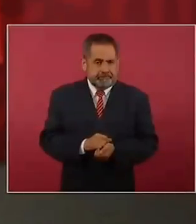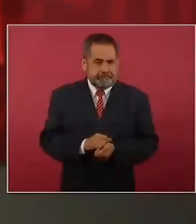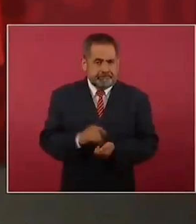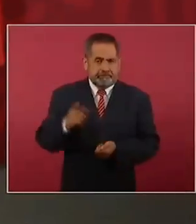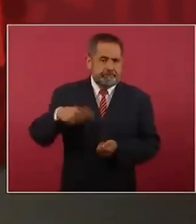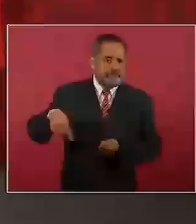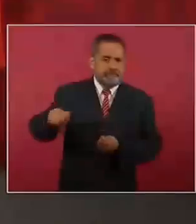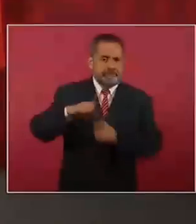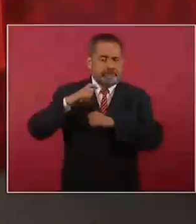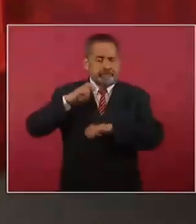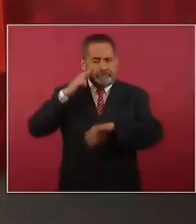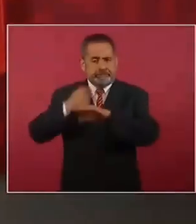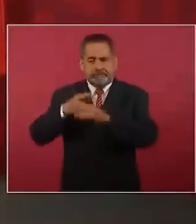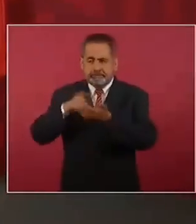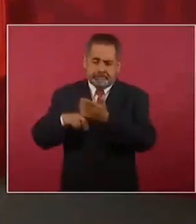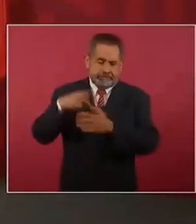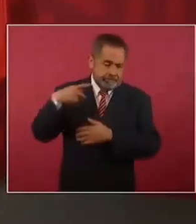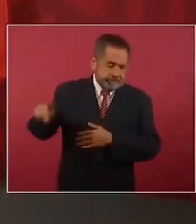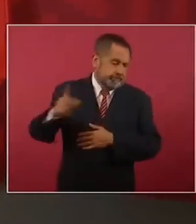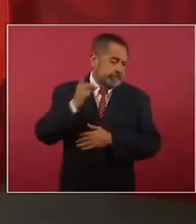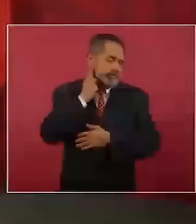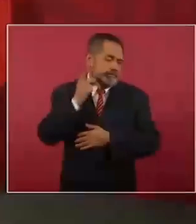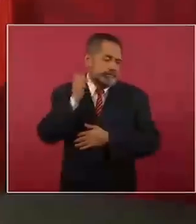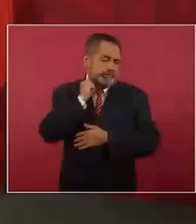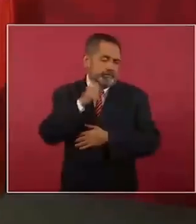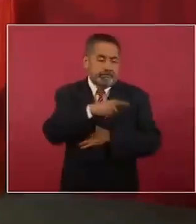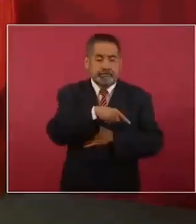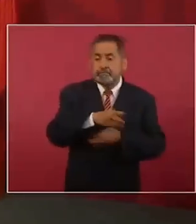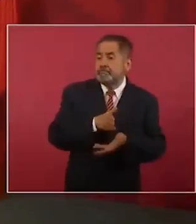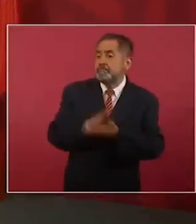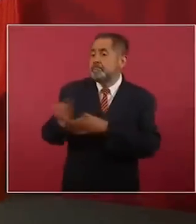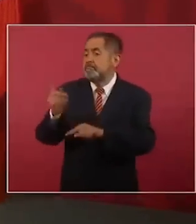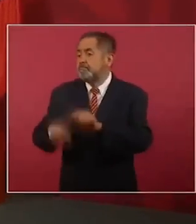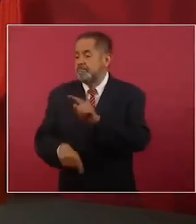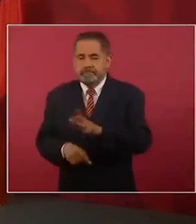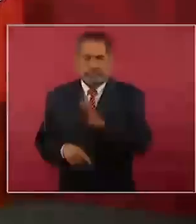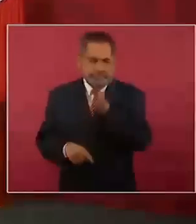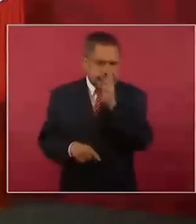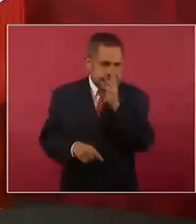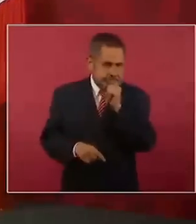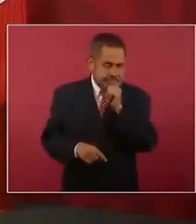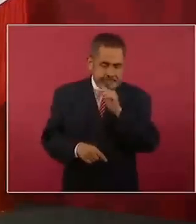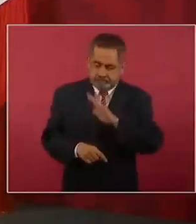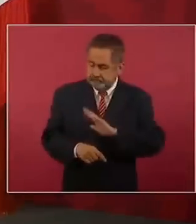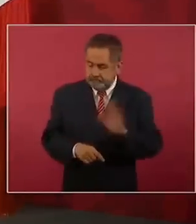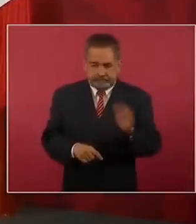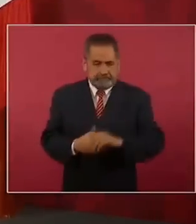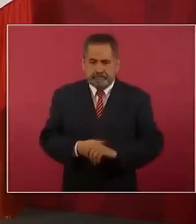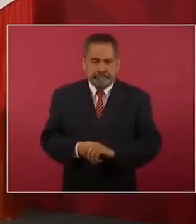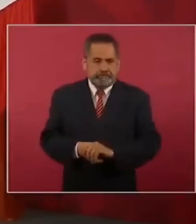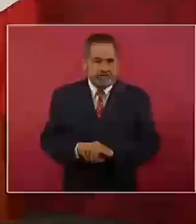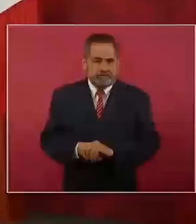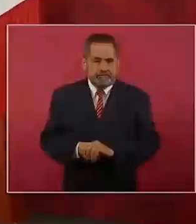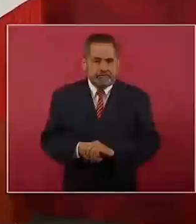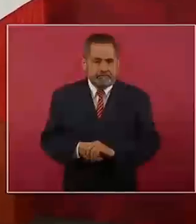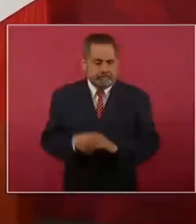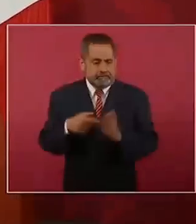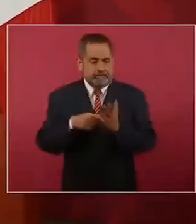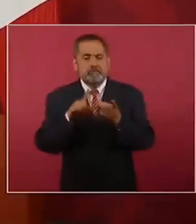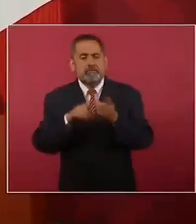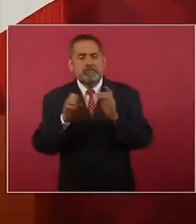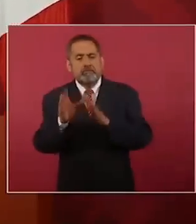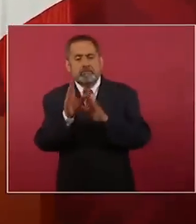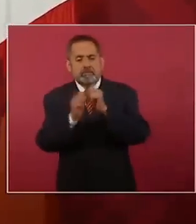la facultad del Poder Legislativo. No no se estaría cumpliendo